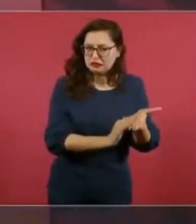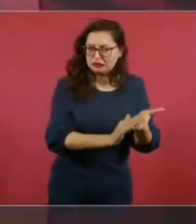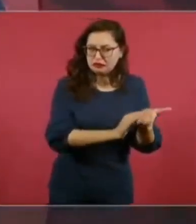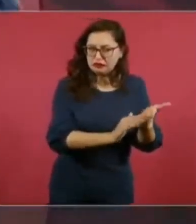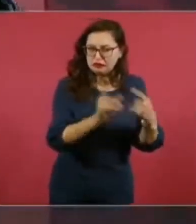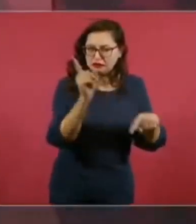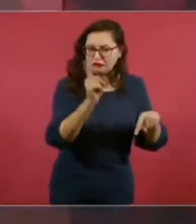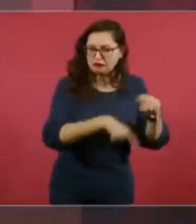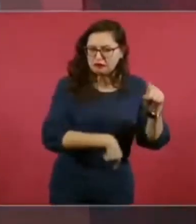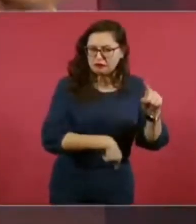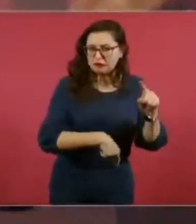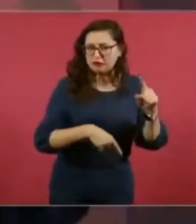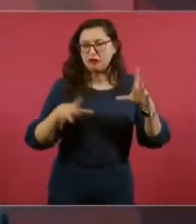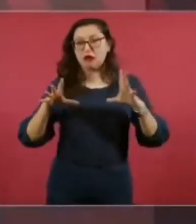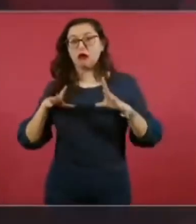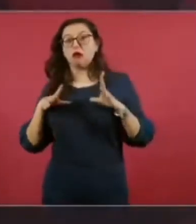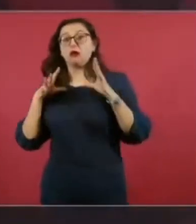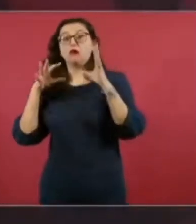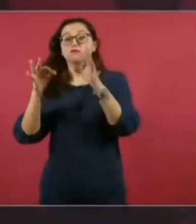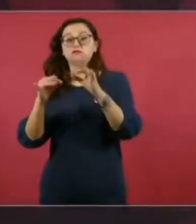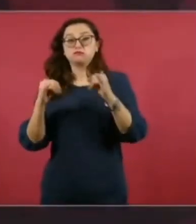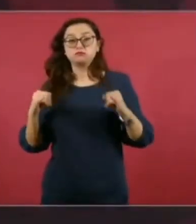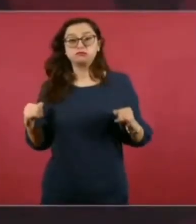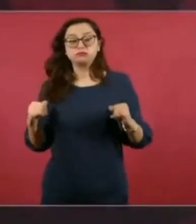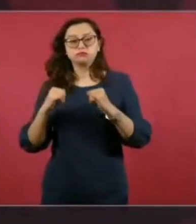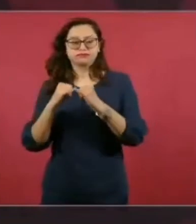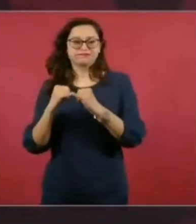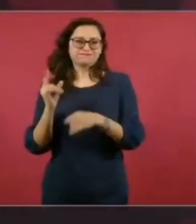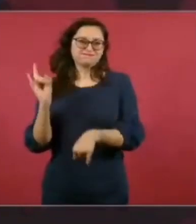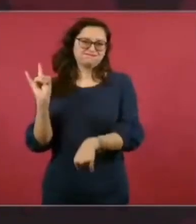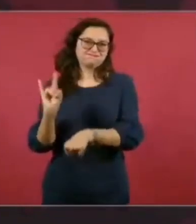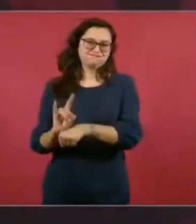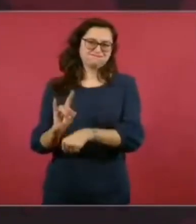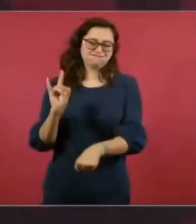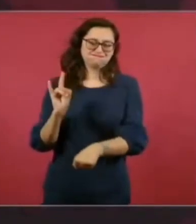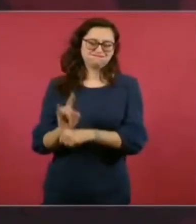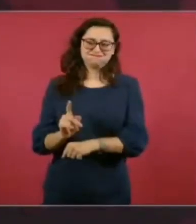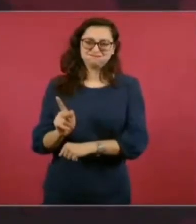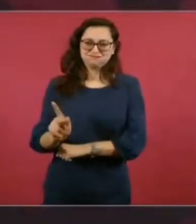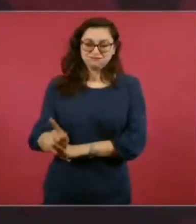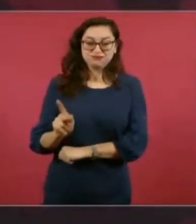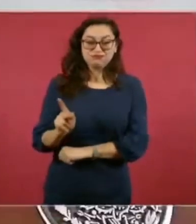que sirvieron nada más de parapeto, de pantalla.